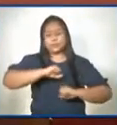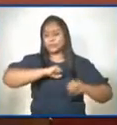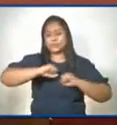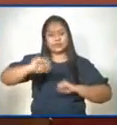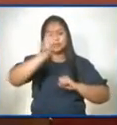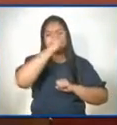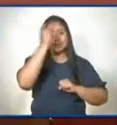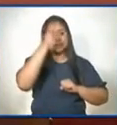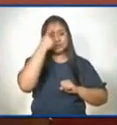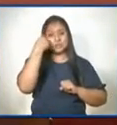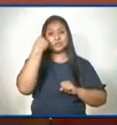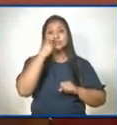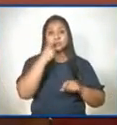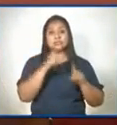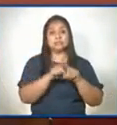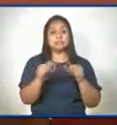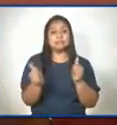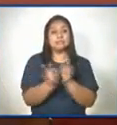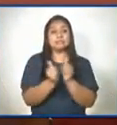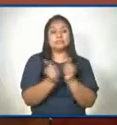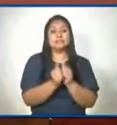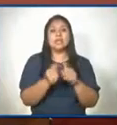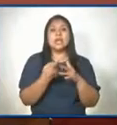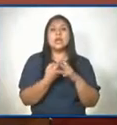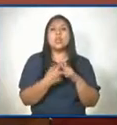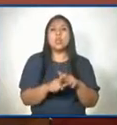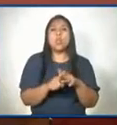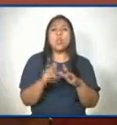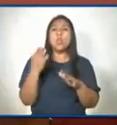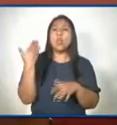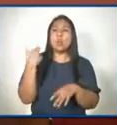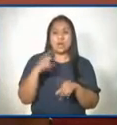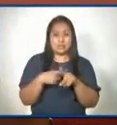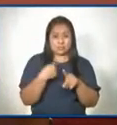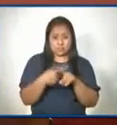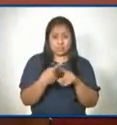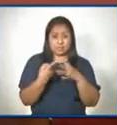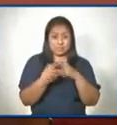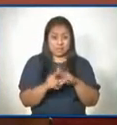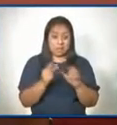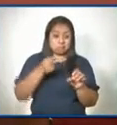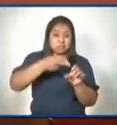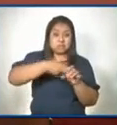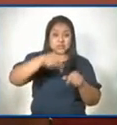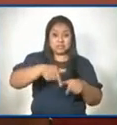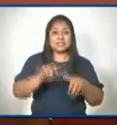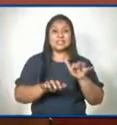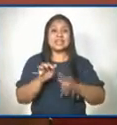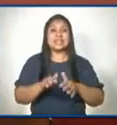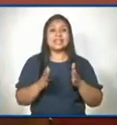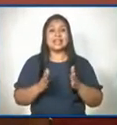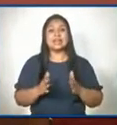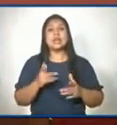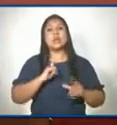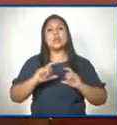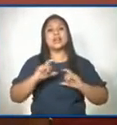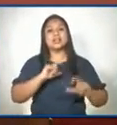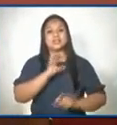conjunto. Cuando iniciamos la nueva gestión de la Secretaría de Comunicación en enero de este